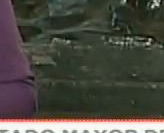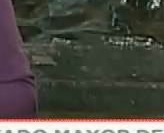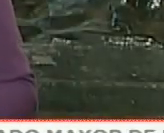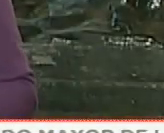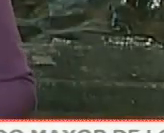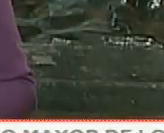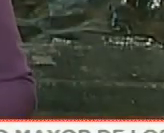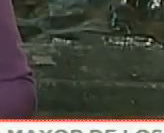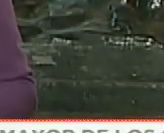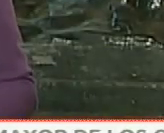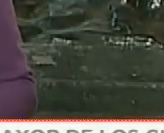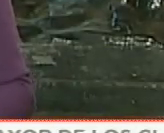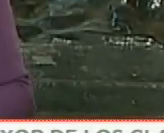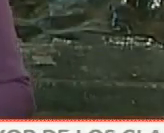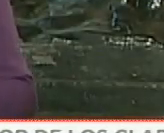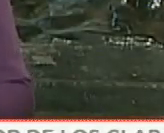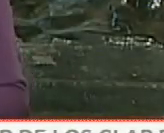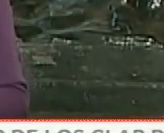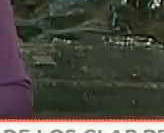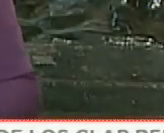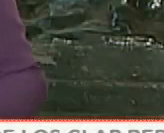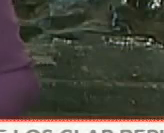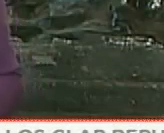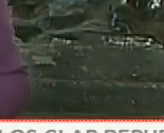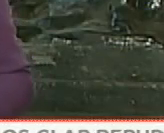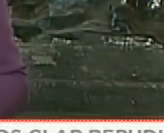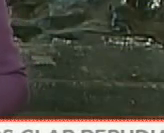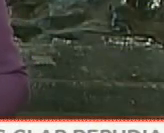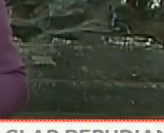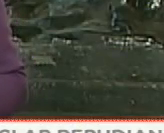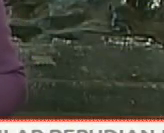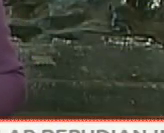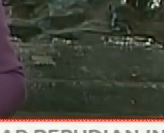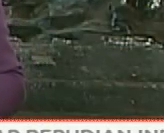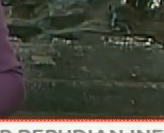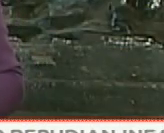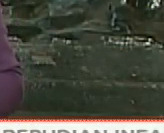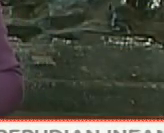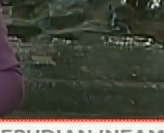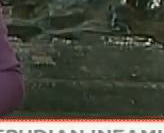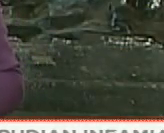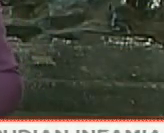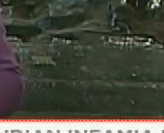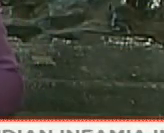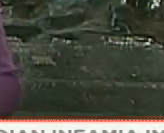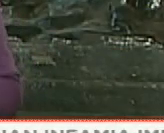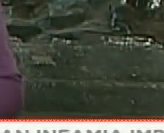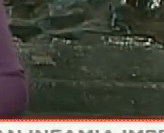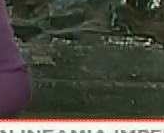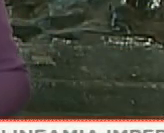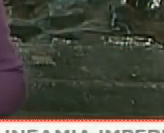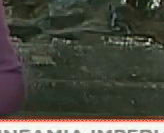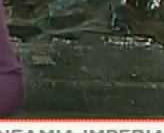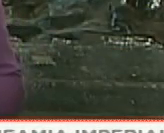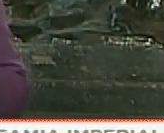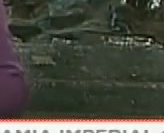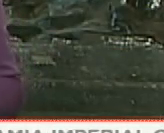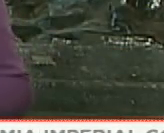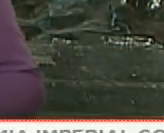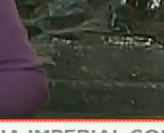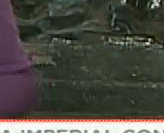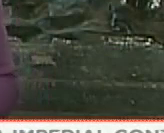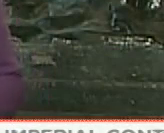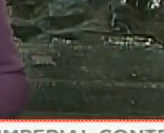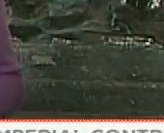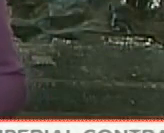Así es, gracias por tener contacto informativo que lo establecemos hasta ahora desde el Comando Presidencial para la Prevención, Control y Seguimiento del COVID-19 y